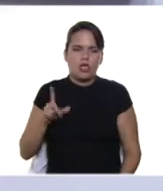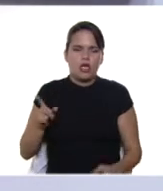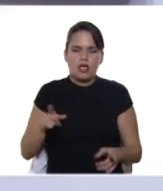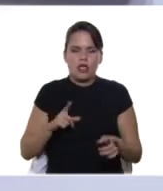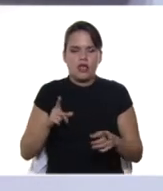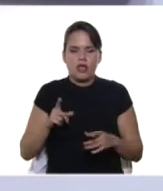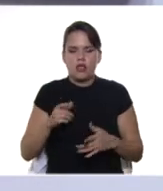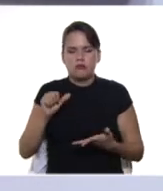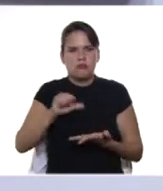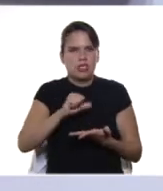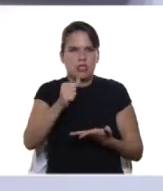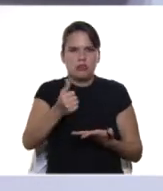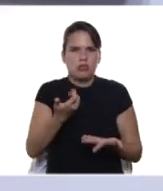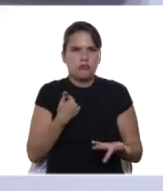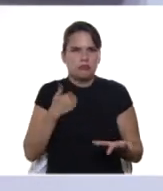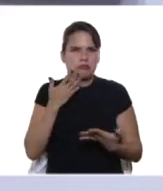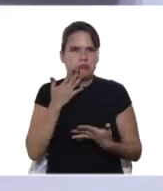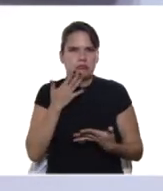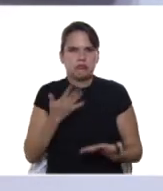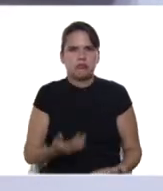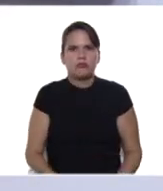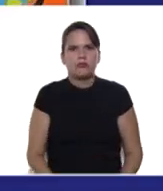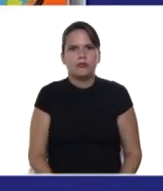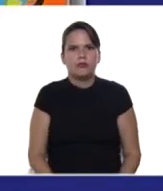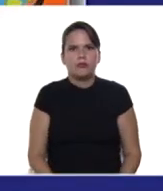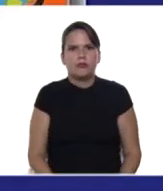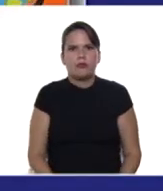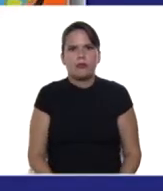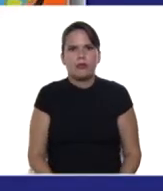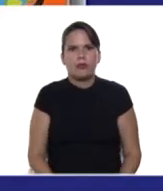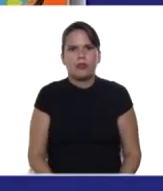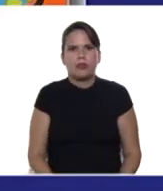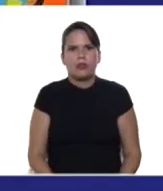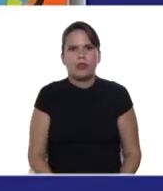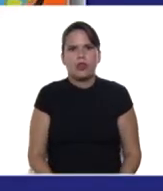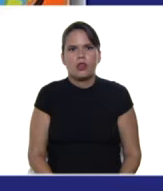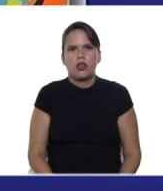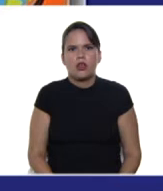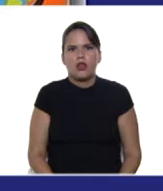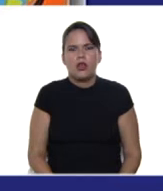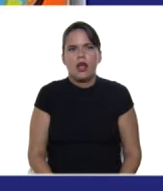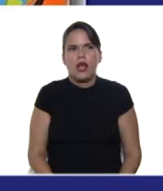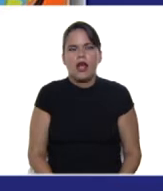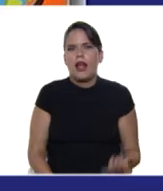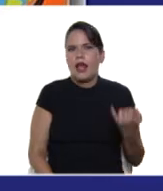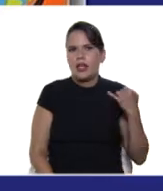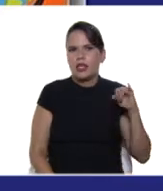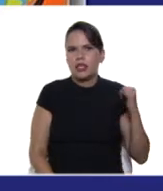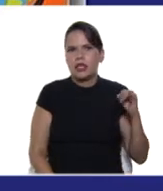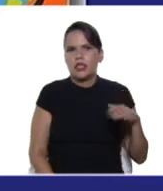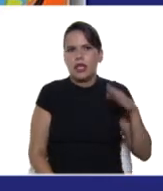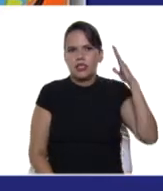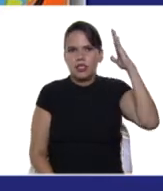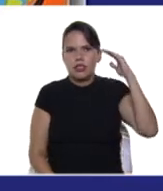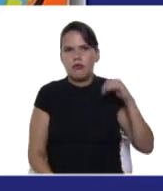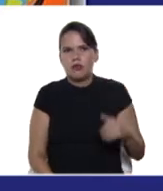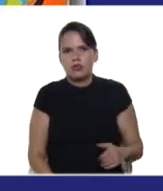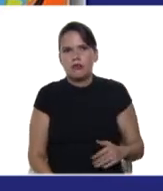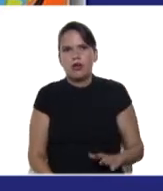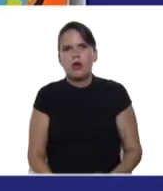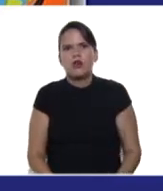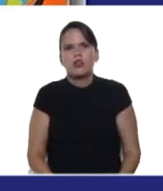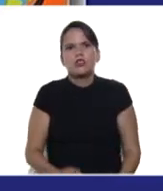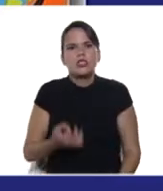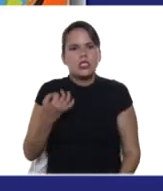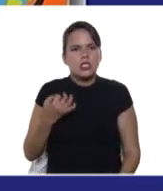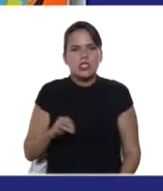direcciones. Por ejemplo, a la derecha del origen, a la izquierda, hacia arriba o hacia abajo. Los ángulos van